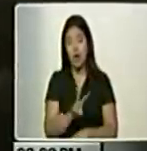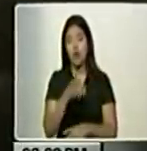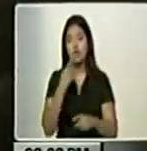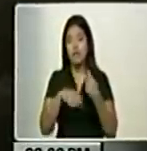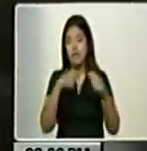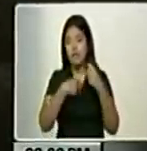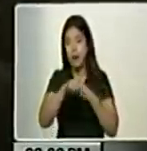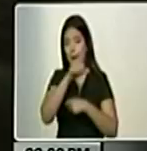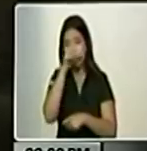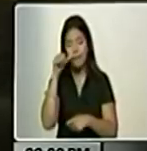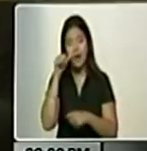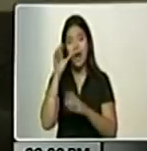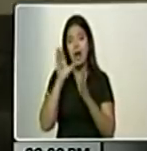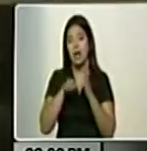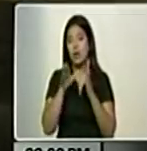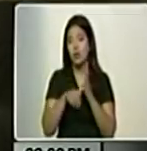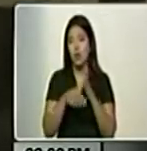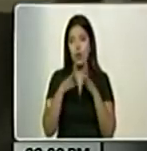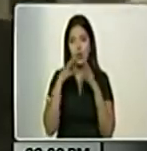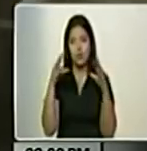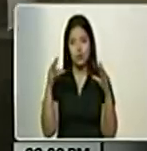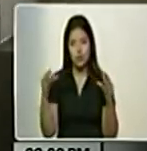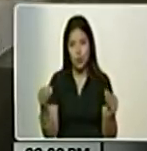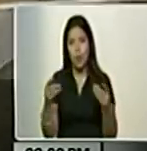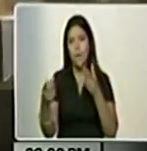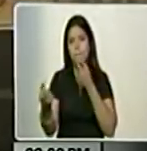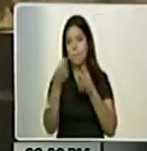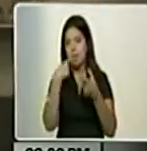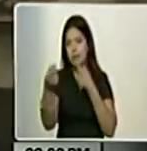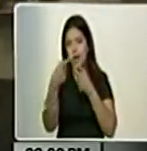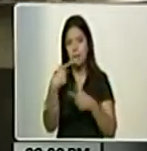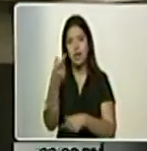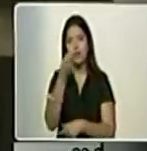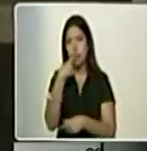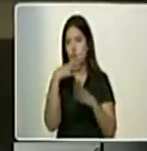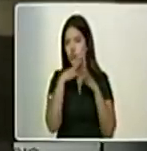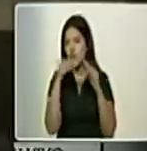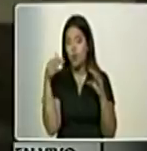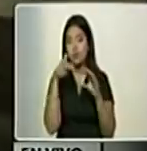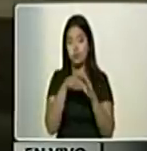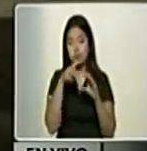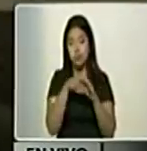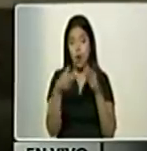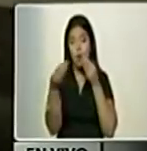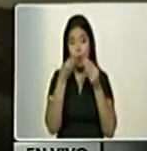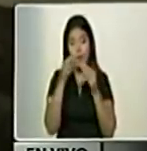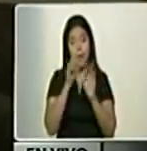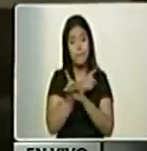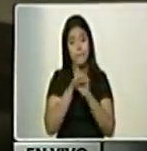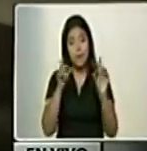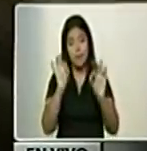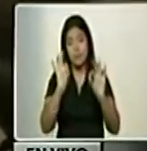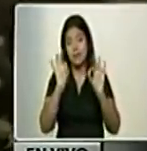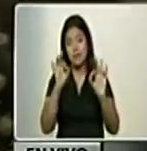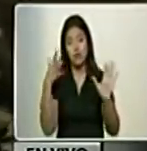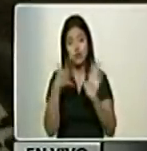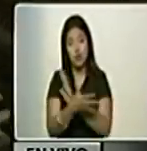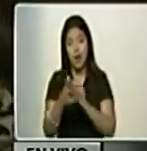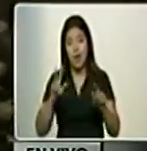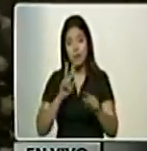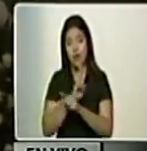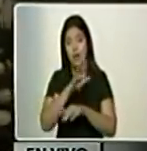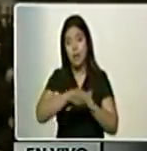narcotráfico contrabando de extracción de bueno medicamentos alimentos combustible y particularmente el tema de la violencia